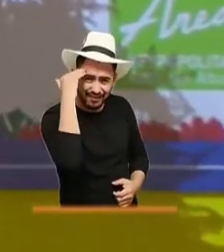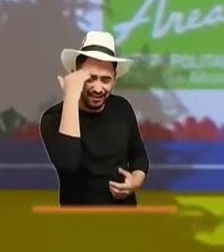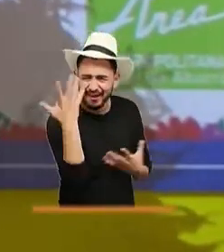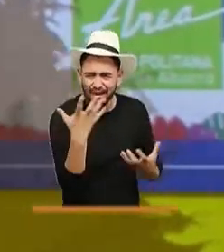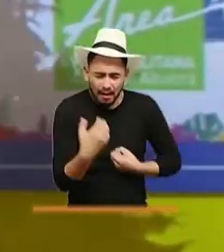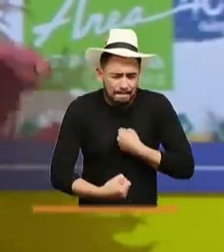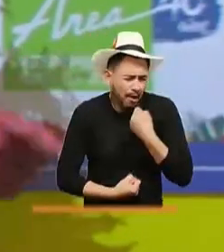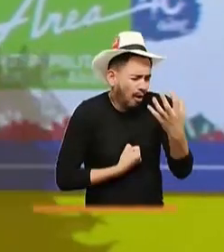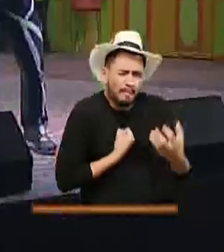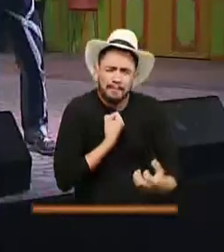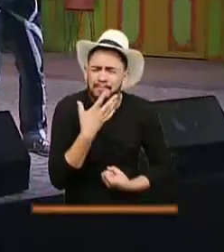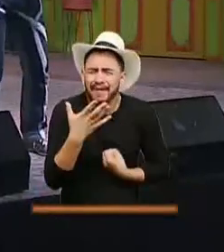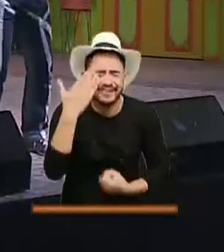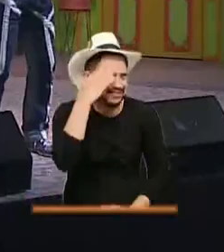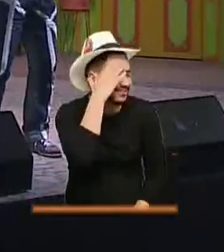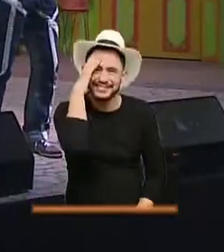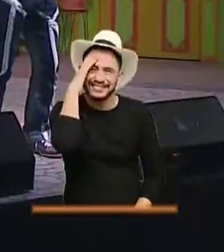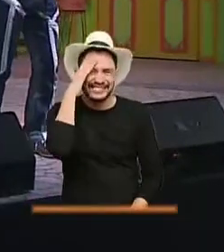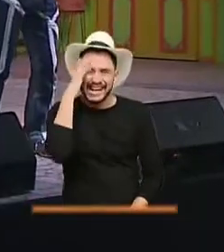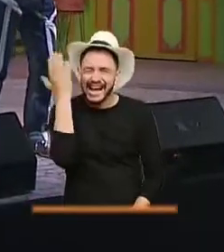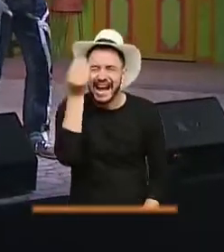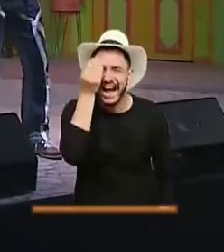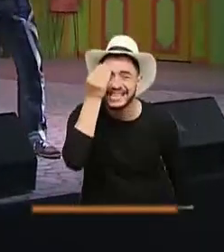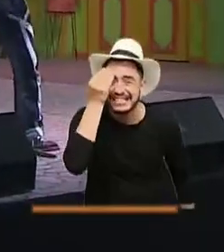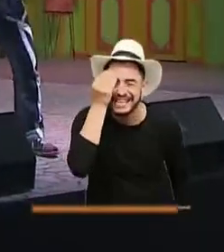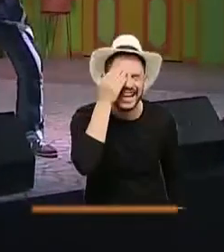versión desmejorada.